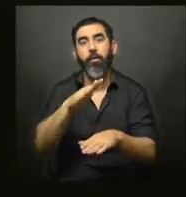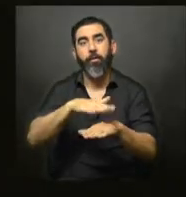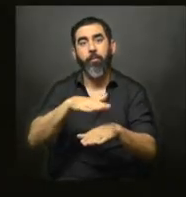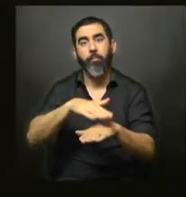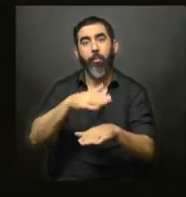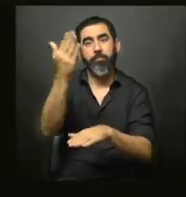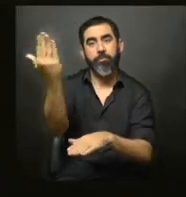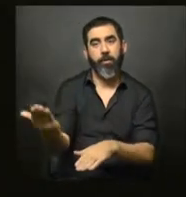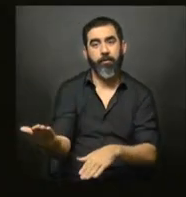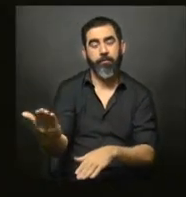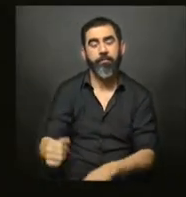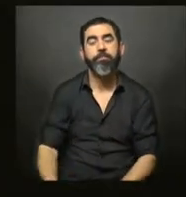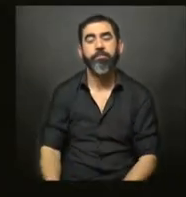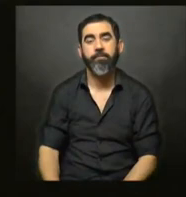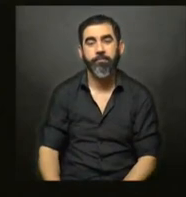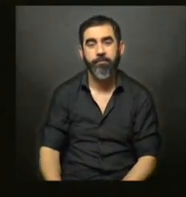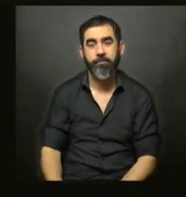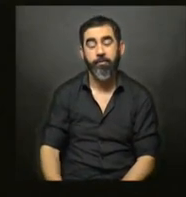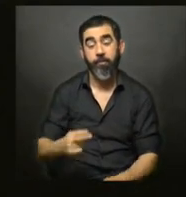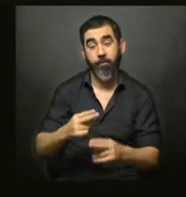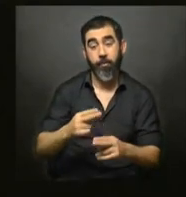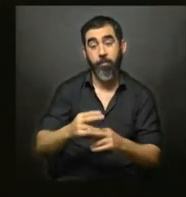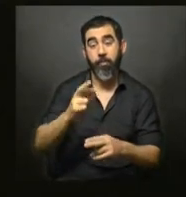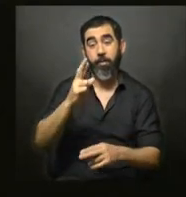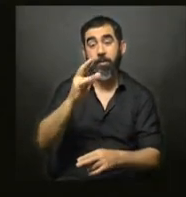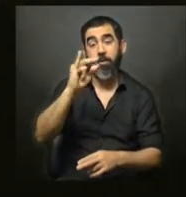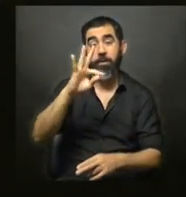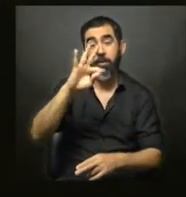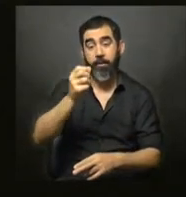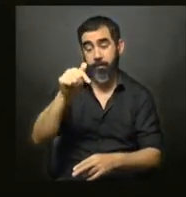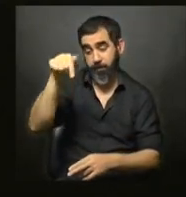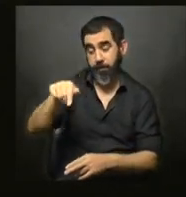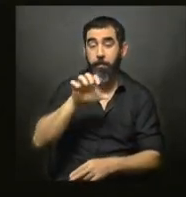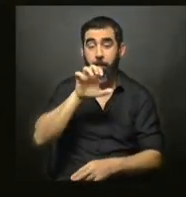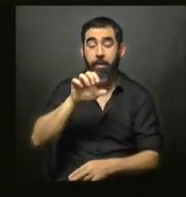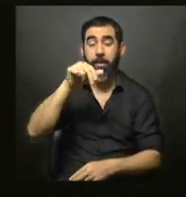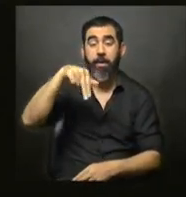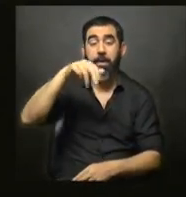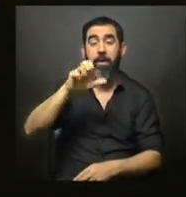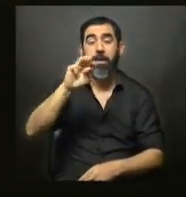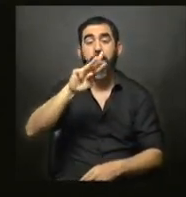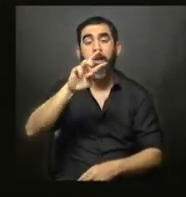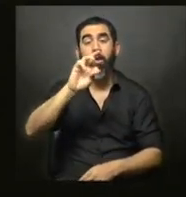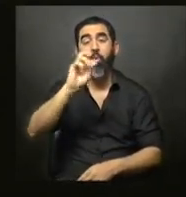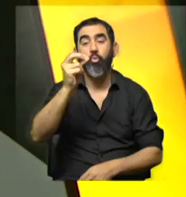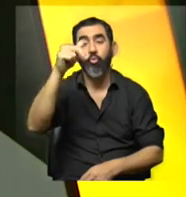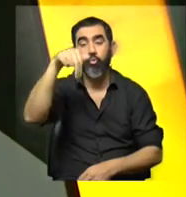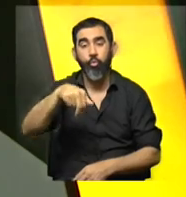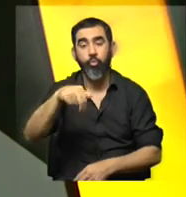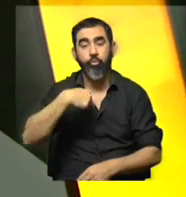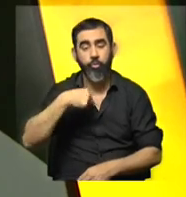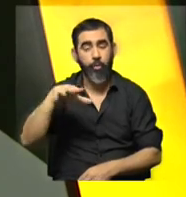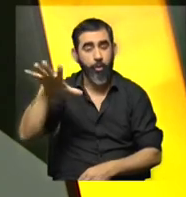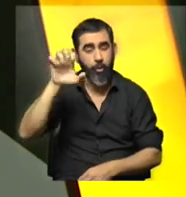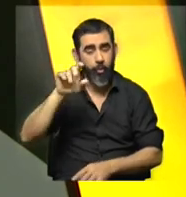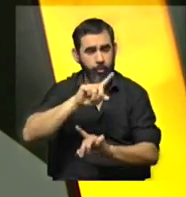¡Teru, teru, teru! Mi nombre es Rita y Newton, como sabrás, es mi perro. Pero lo estoy escuchando que Newton no